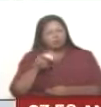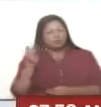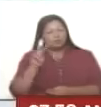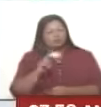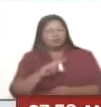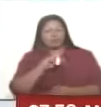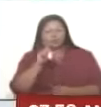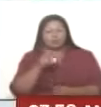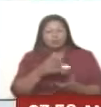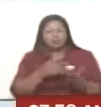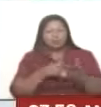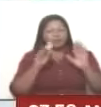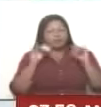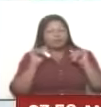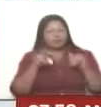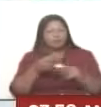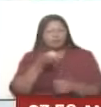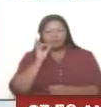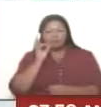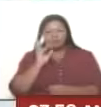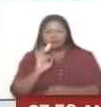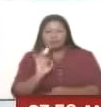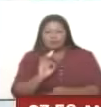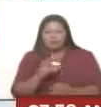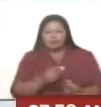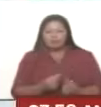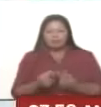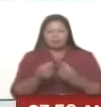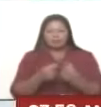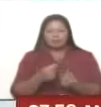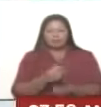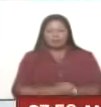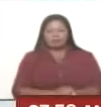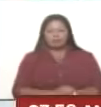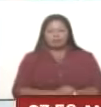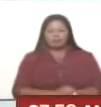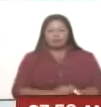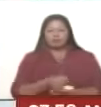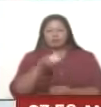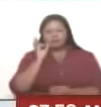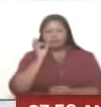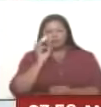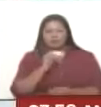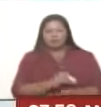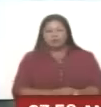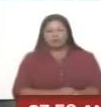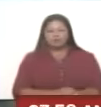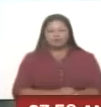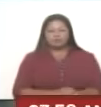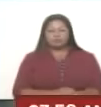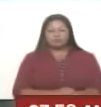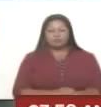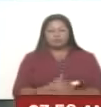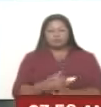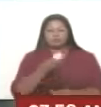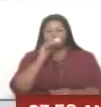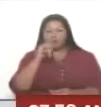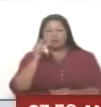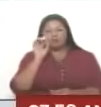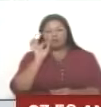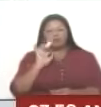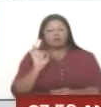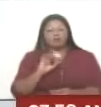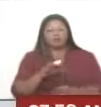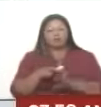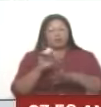pregunta más antes de pedir: ¿usted no está tomando café? ¿Está economizando el consumo de café? No, no tomo café. No, ya no está tomando café. Ya me dejé